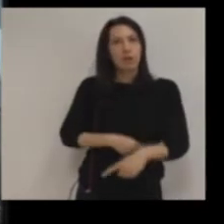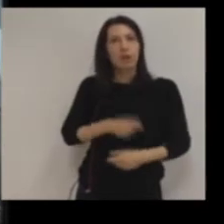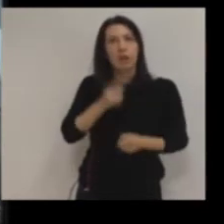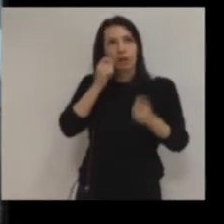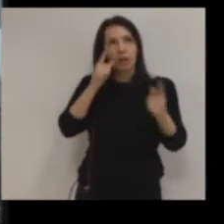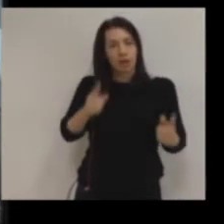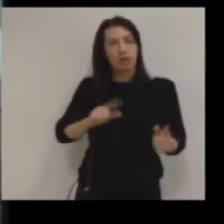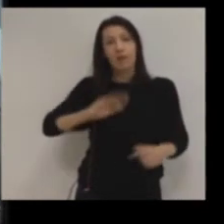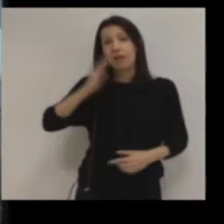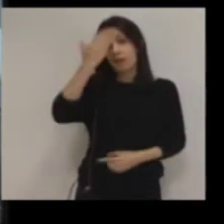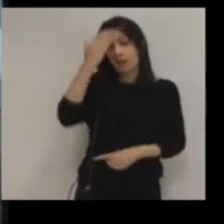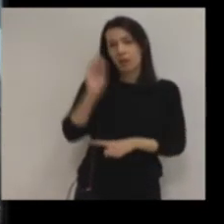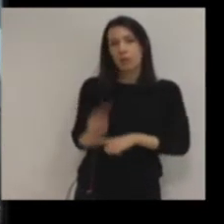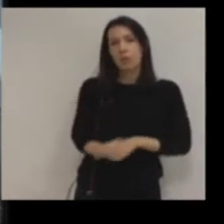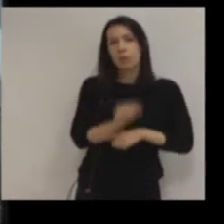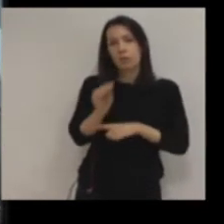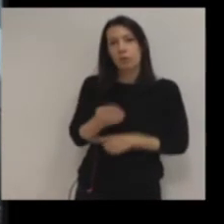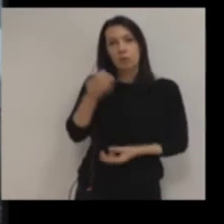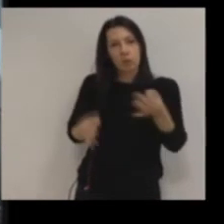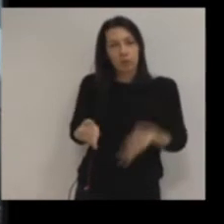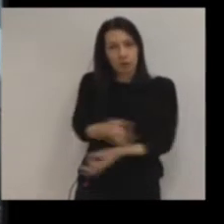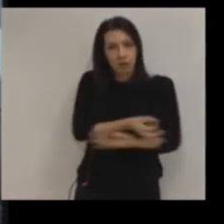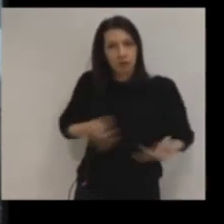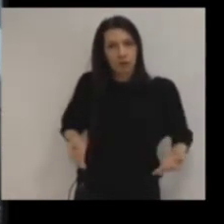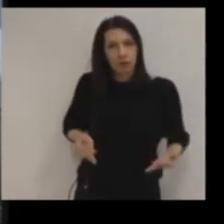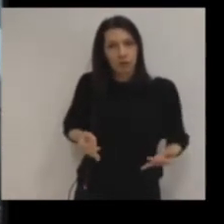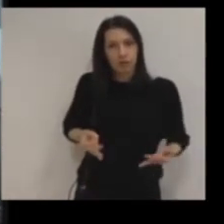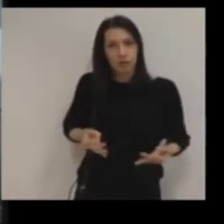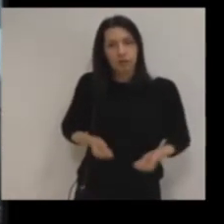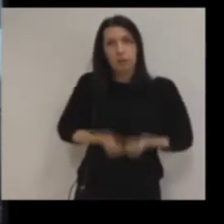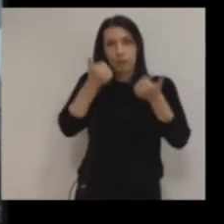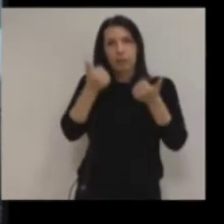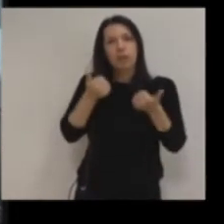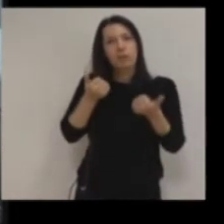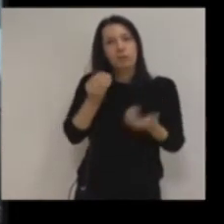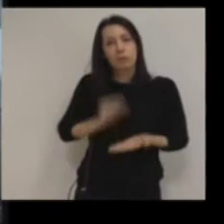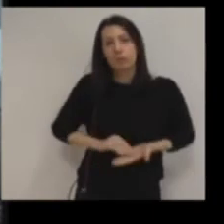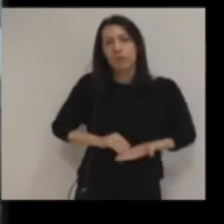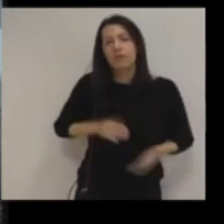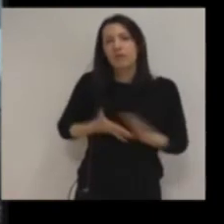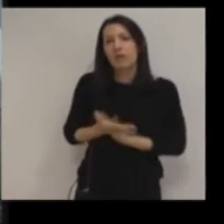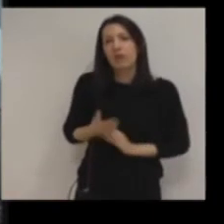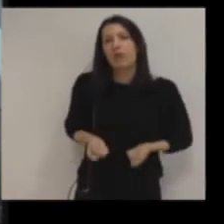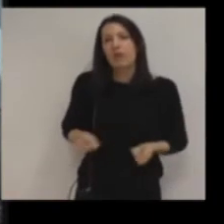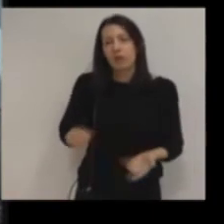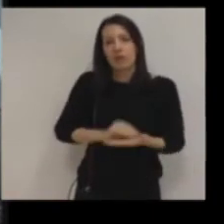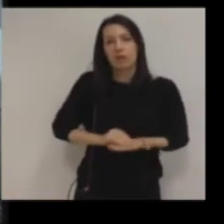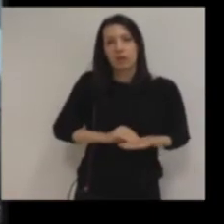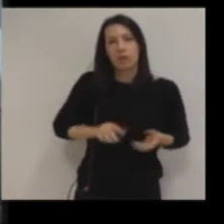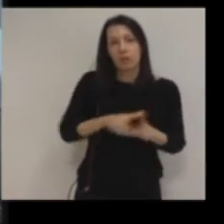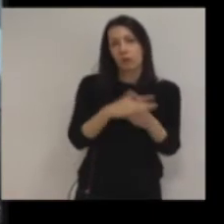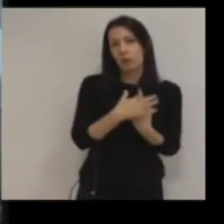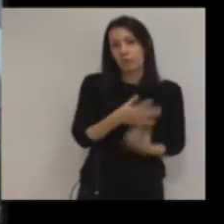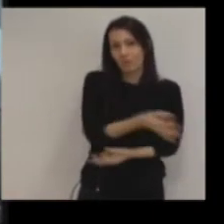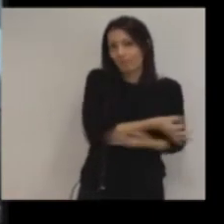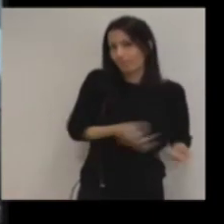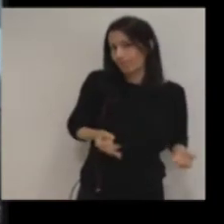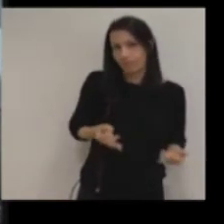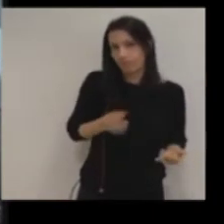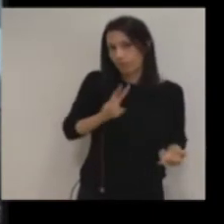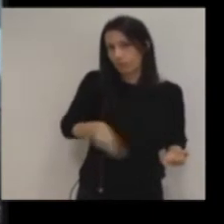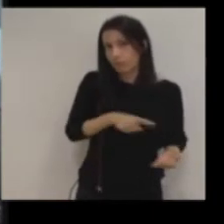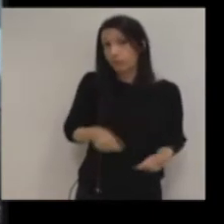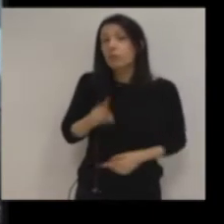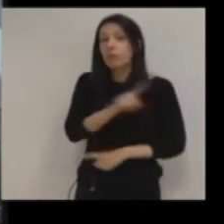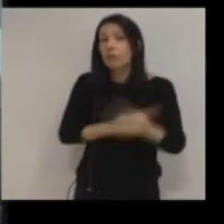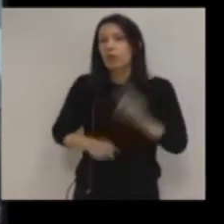principio de tutela judicial efectiva es algo más que el mero acceso y es corregir muchas veces situaciones que no son correctas. El problema que